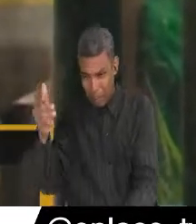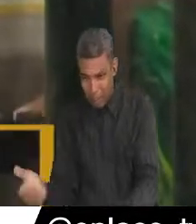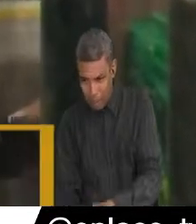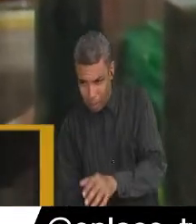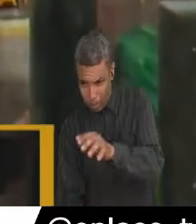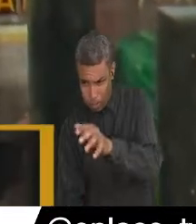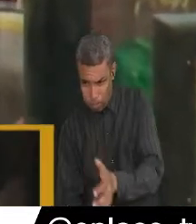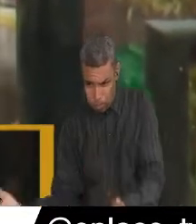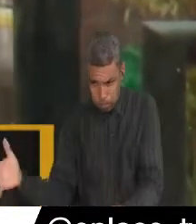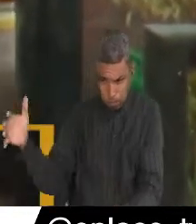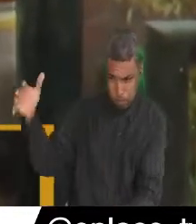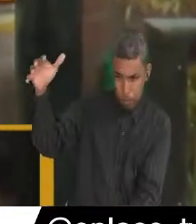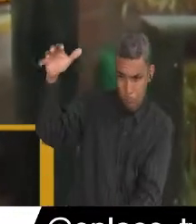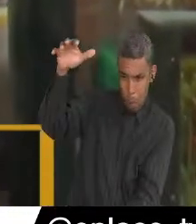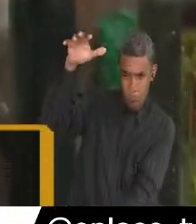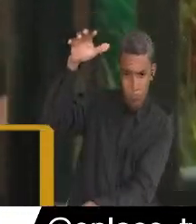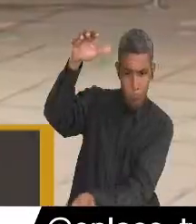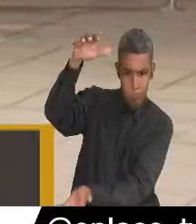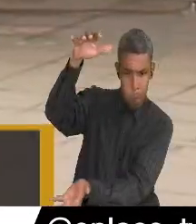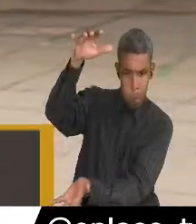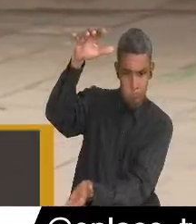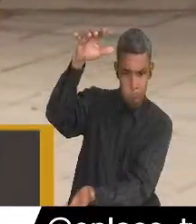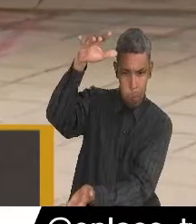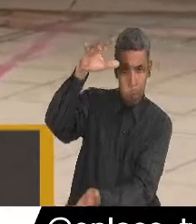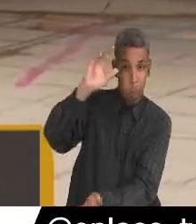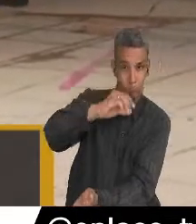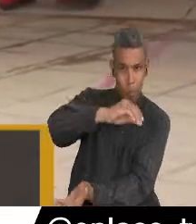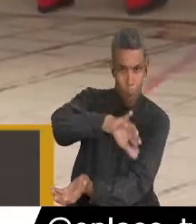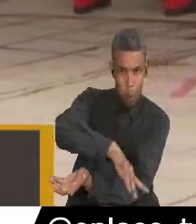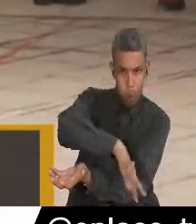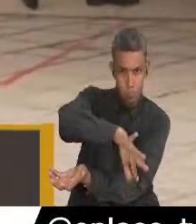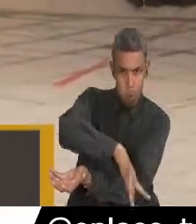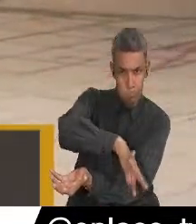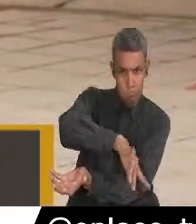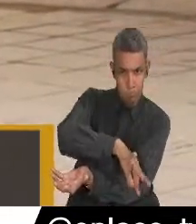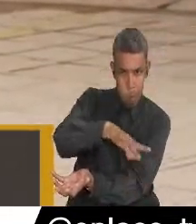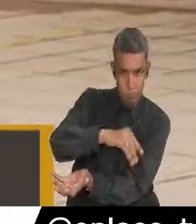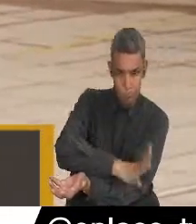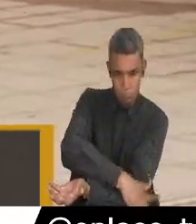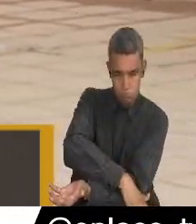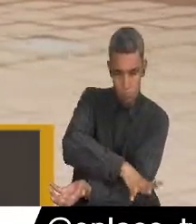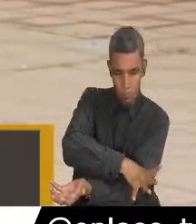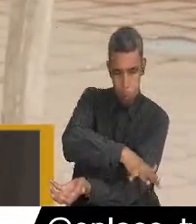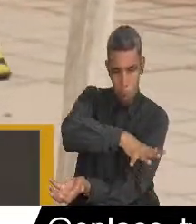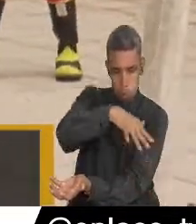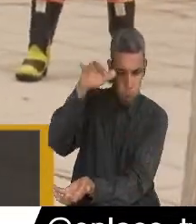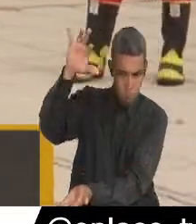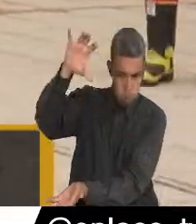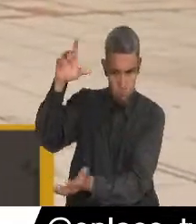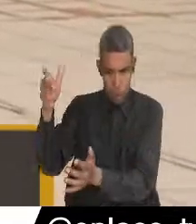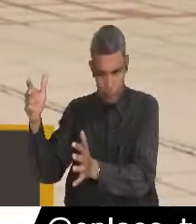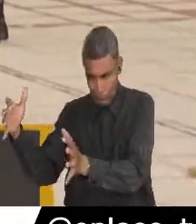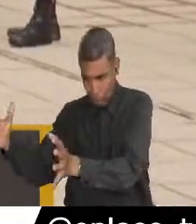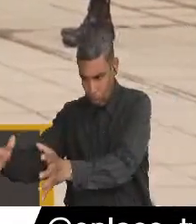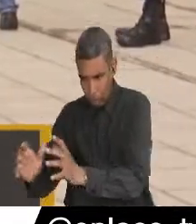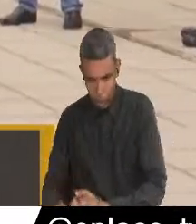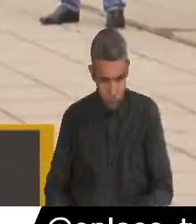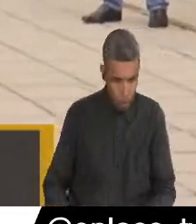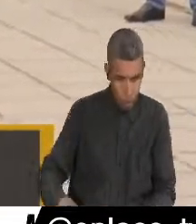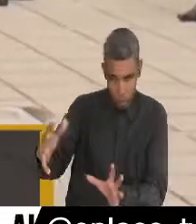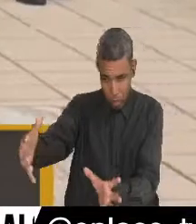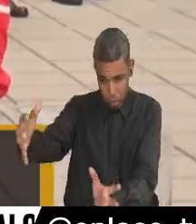La retiramos del sitio. Cabe anotar también la evacuación de un salón donde habían 20 menores por prevención.